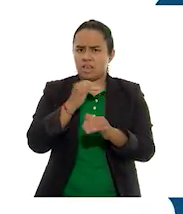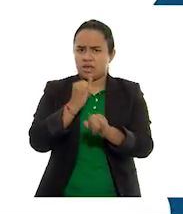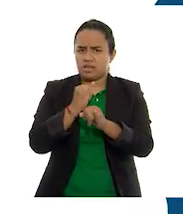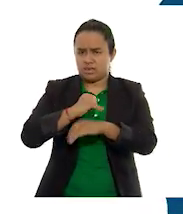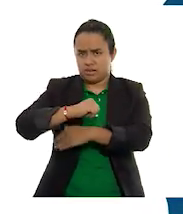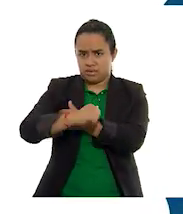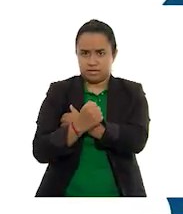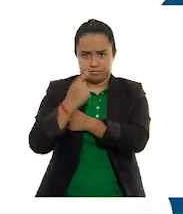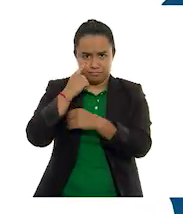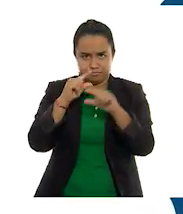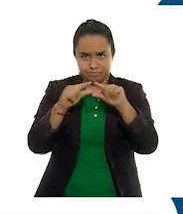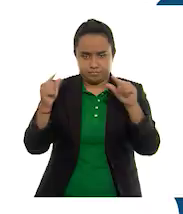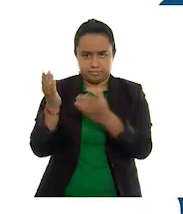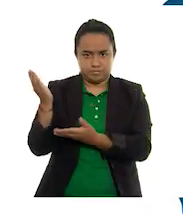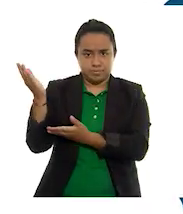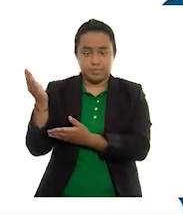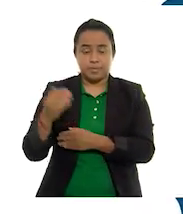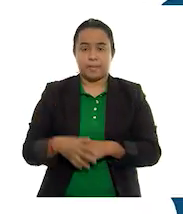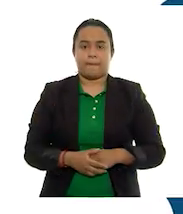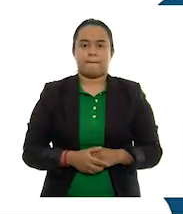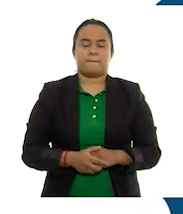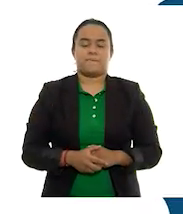página